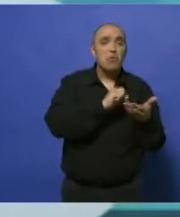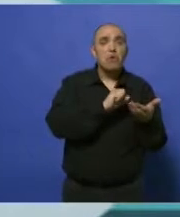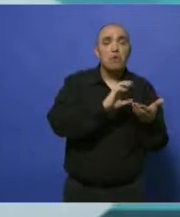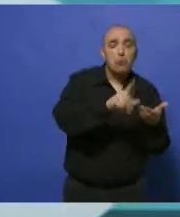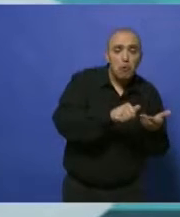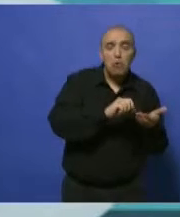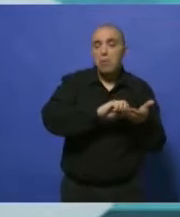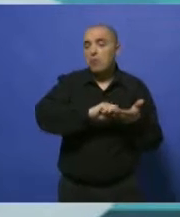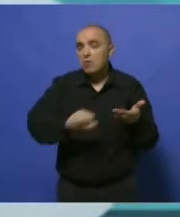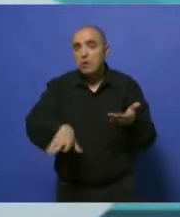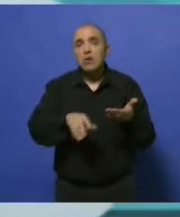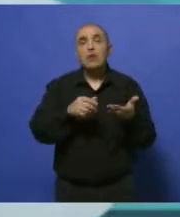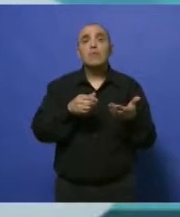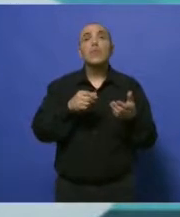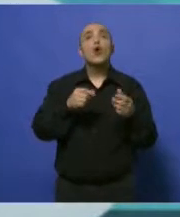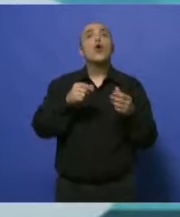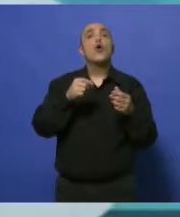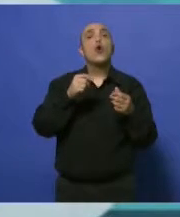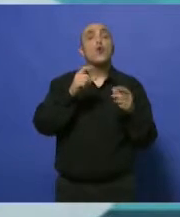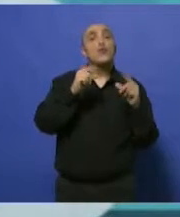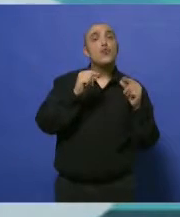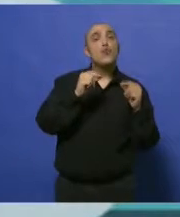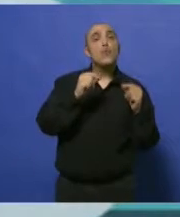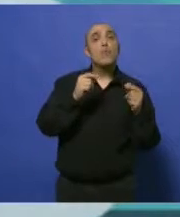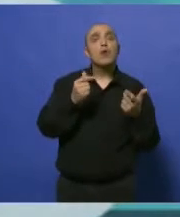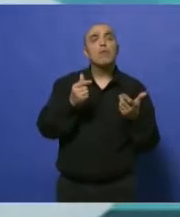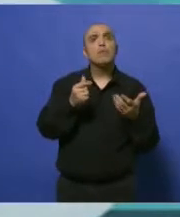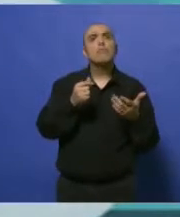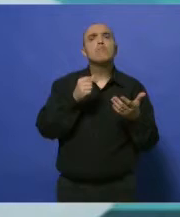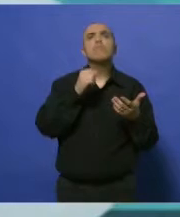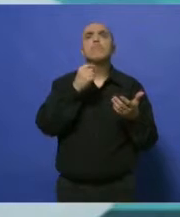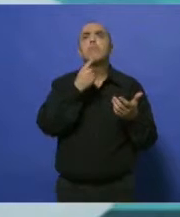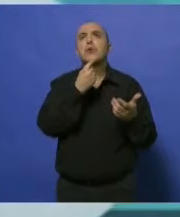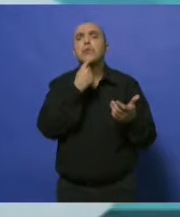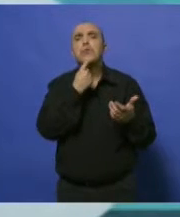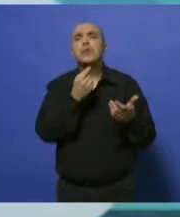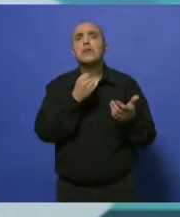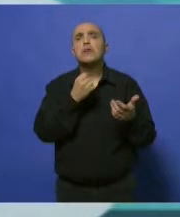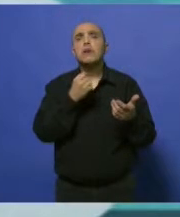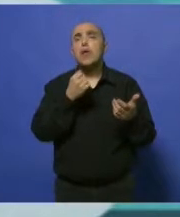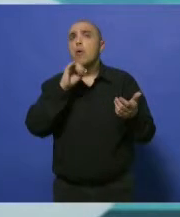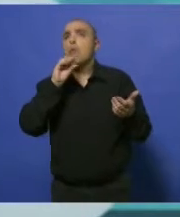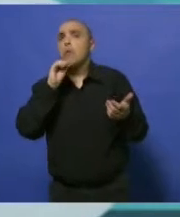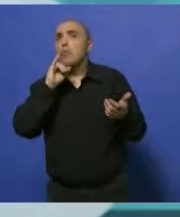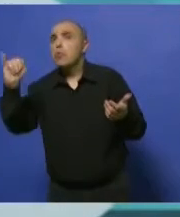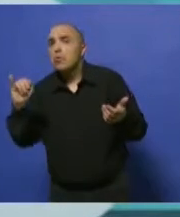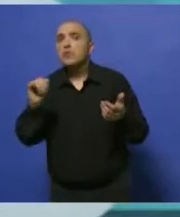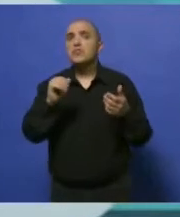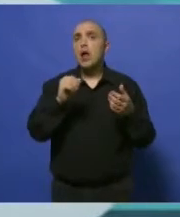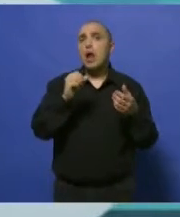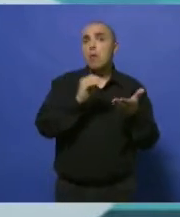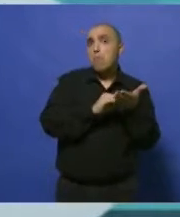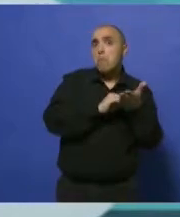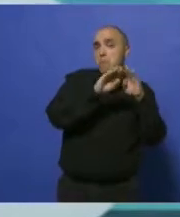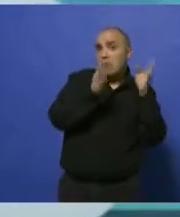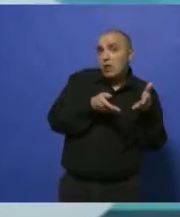con la nueva línea de denuncias, como veíamos, y algunas preguntas. ¿Se puede denunciar cualquier línea de compañía? La respuesta es sí, de cualquiera que funcione en el país